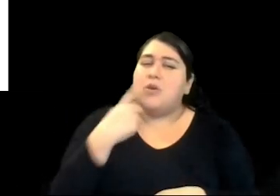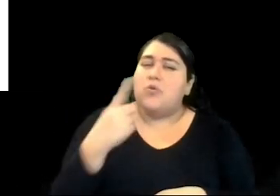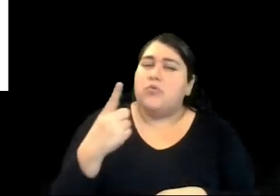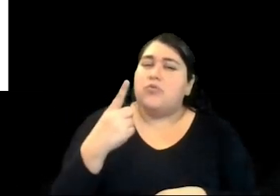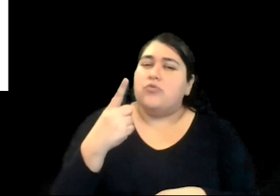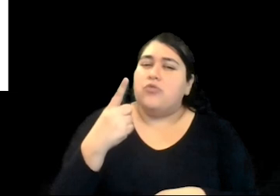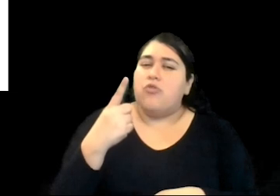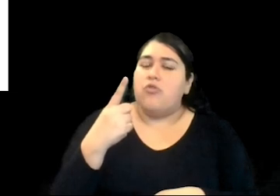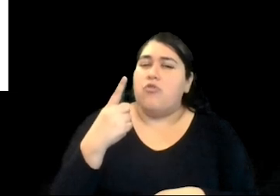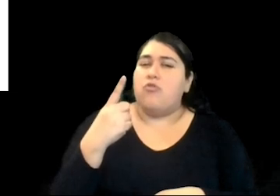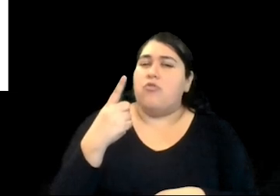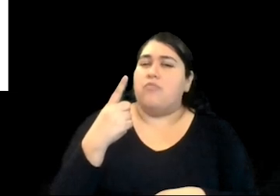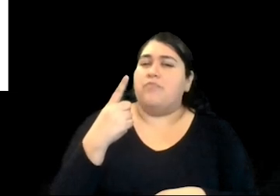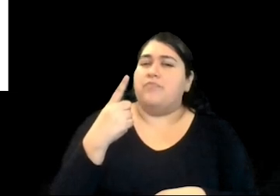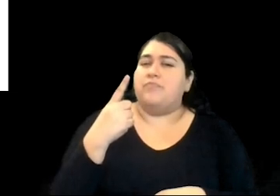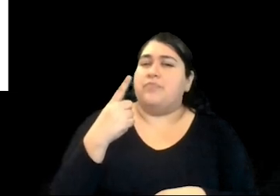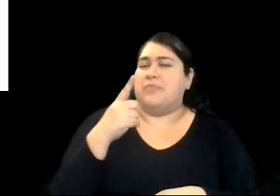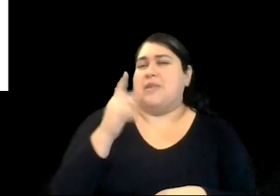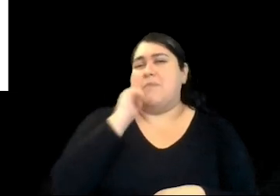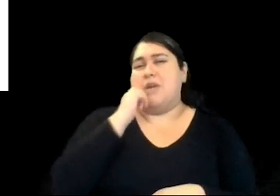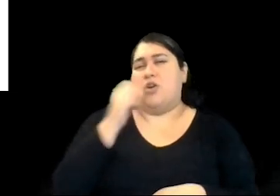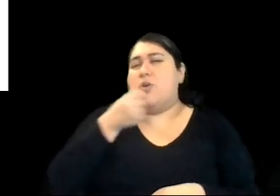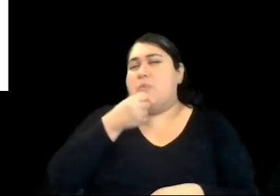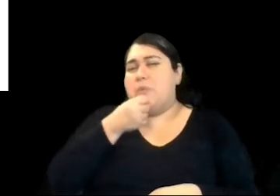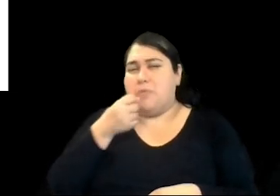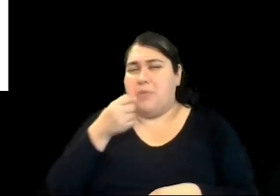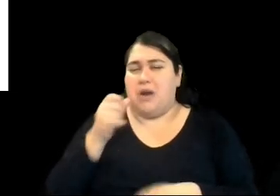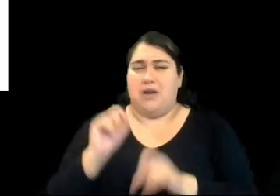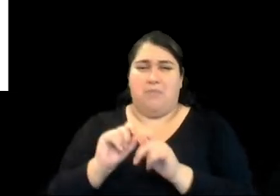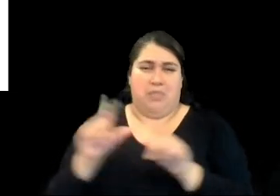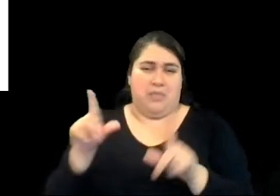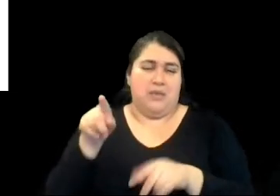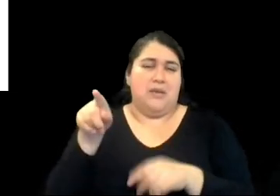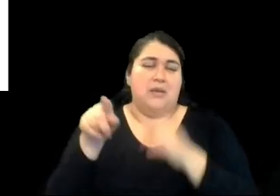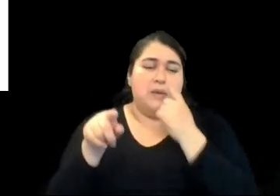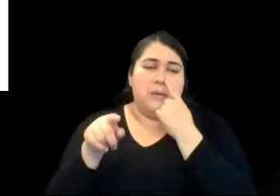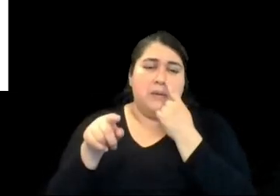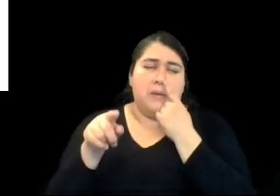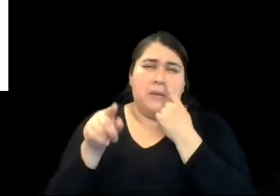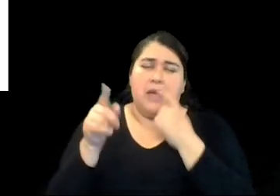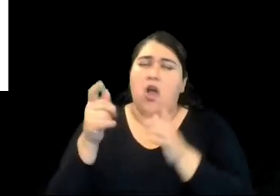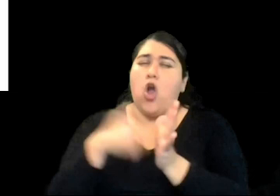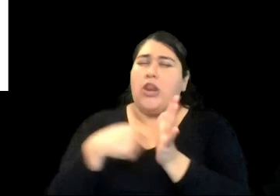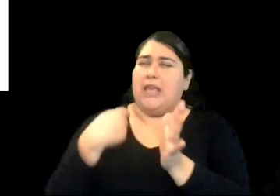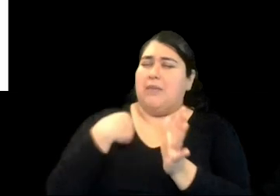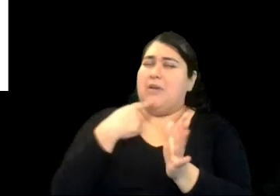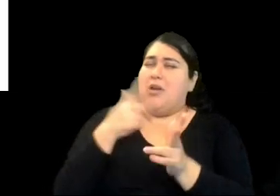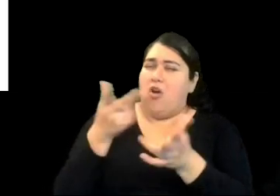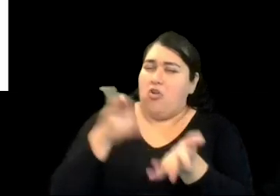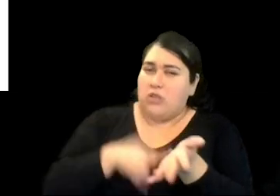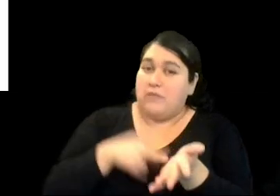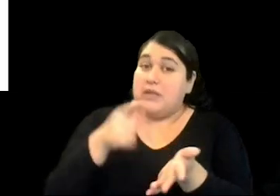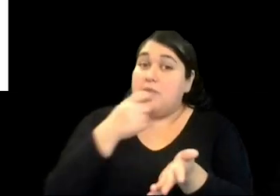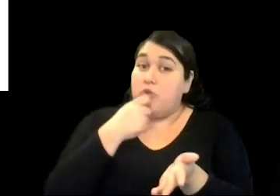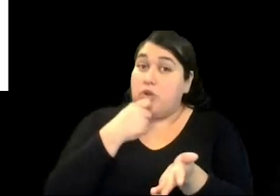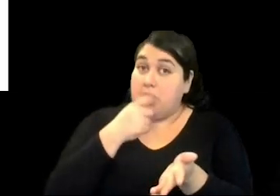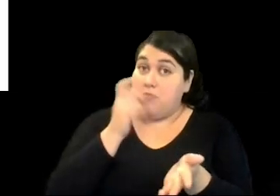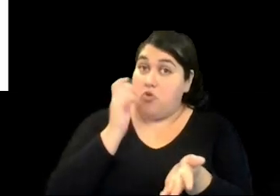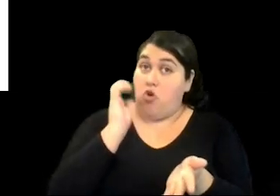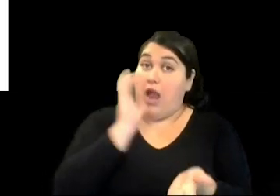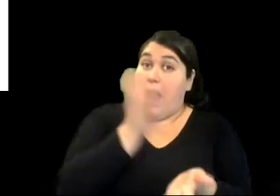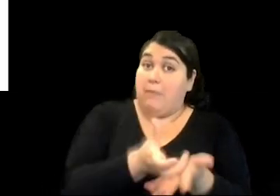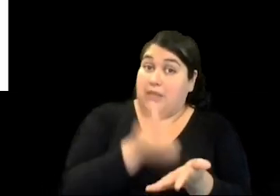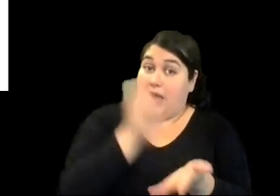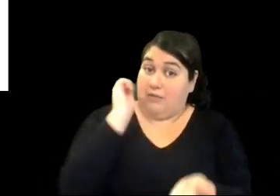audio. Es decir, entendí la última parte, corregime si no escuché bien. Si el capital está cancelado el 31